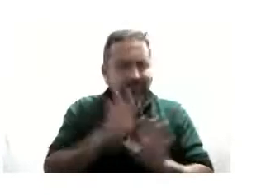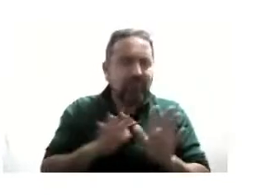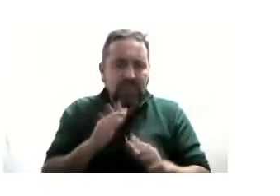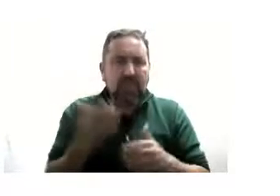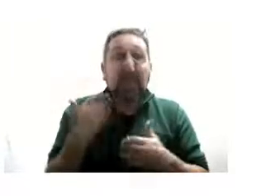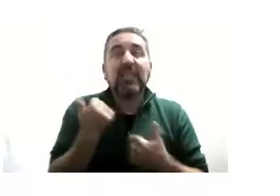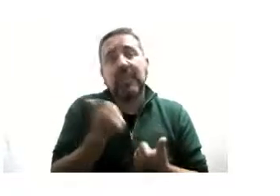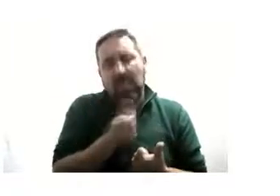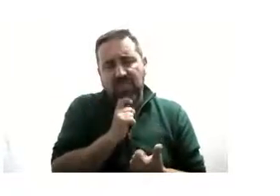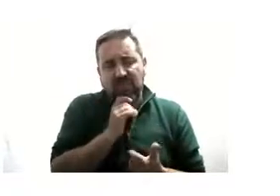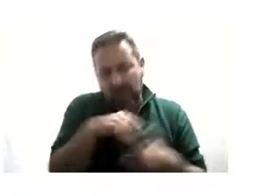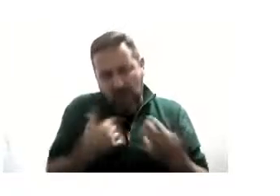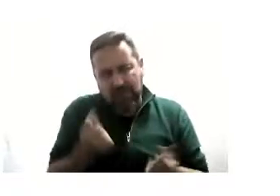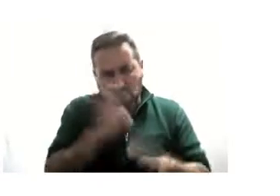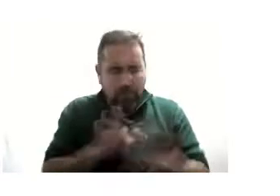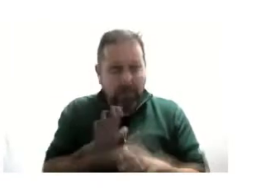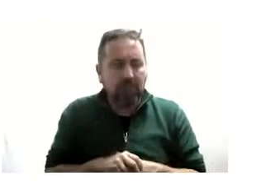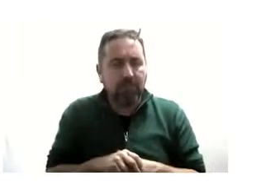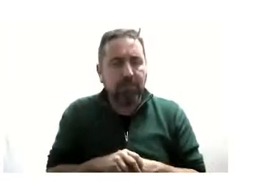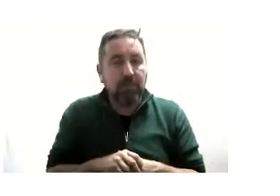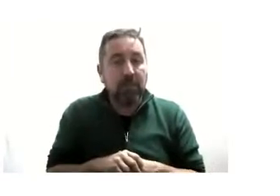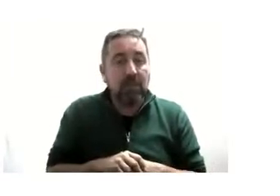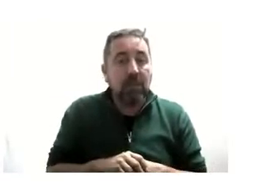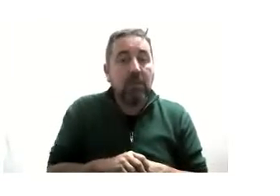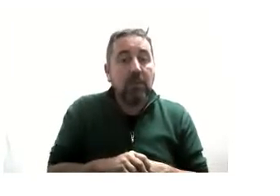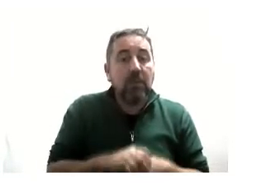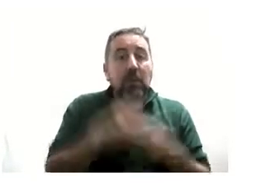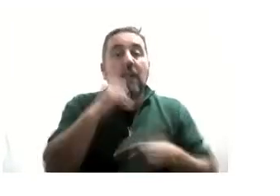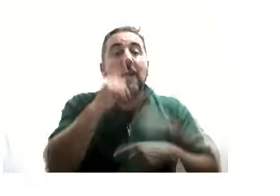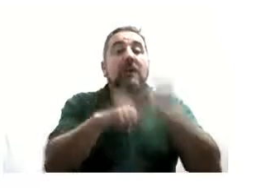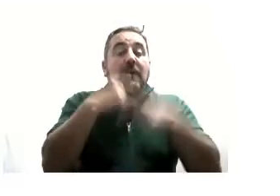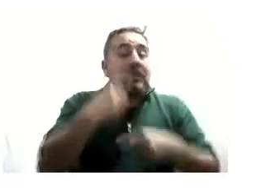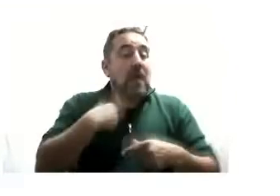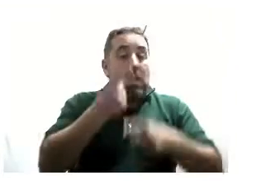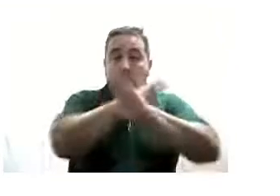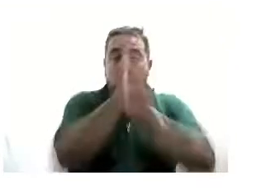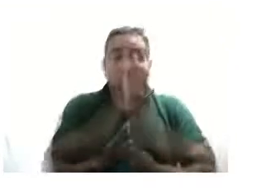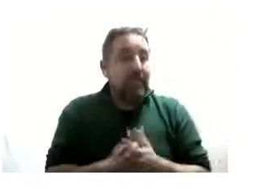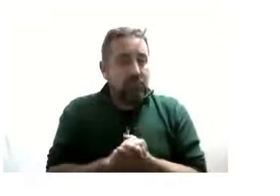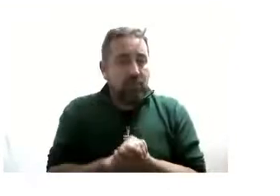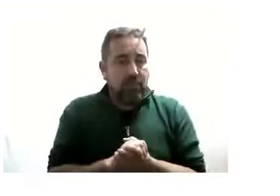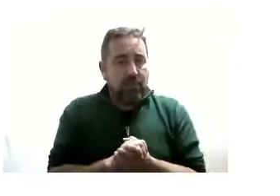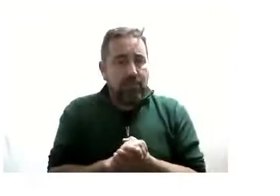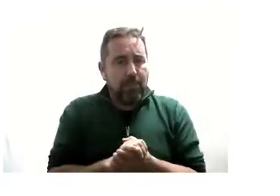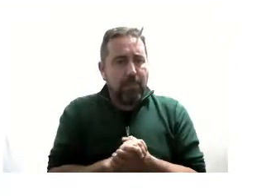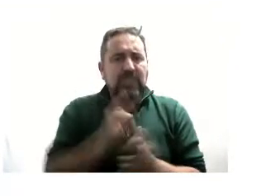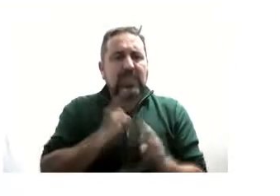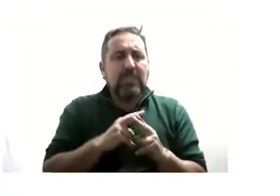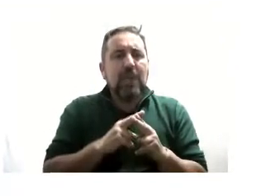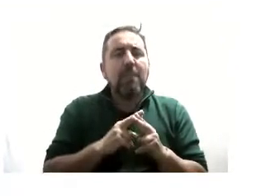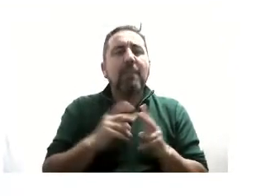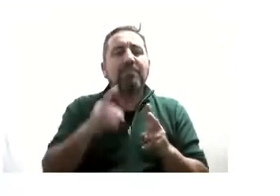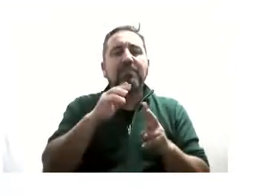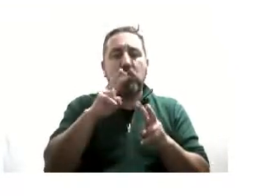realmente difícil. Y como decía, el siguiente escalón, que sería el último escalón, sería los implantes de tronco